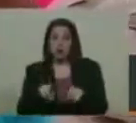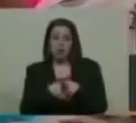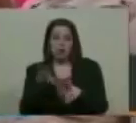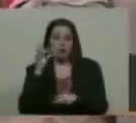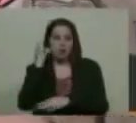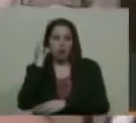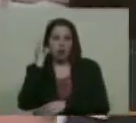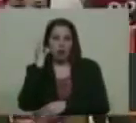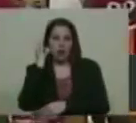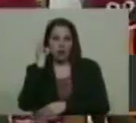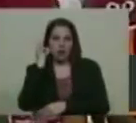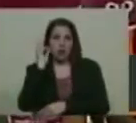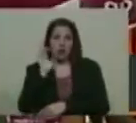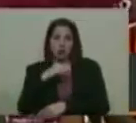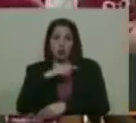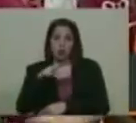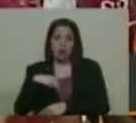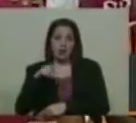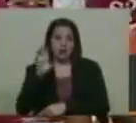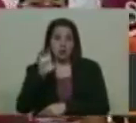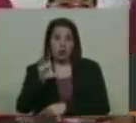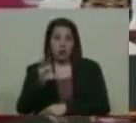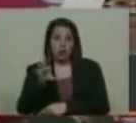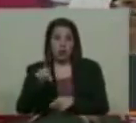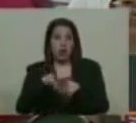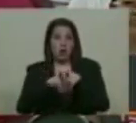Nuestra patria es una matria.